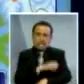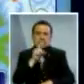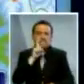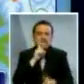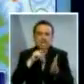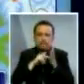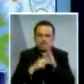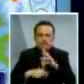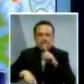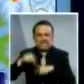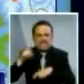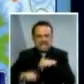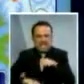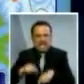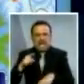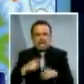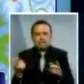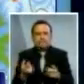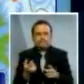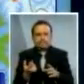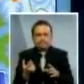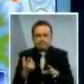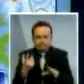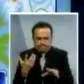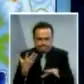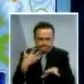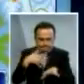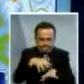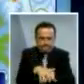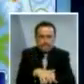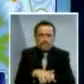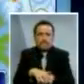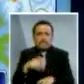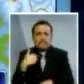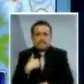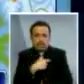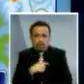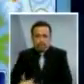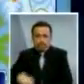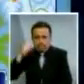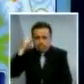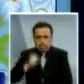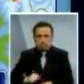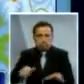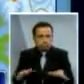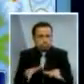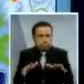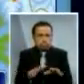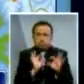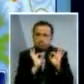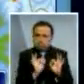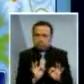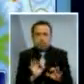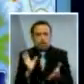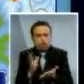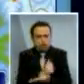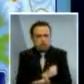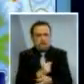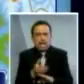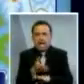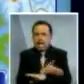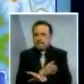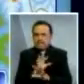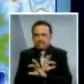de tierras, que tiene un problema de integración, y yo creo que este gobierno lo ha hecho muy bien y ha avanzado mucho. Hemos logrado cosas que nunca se